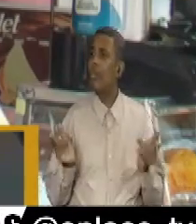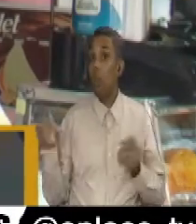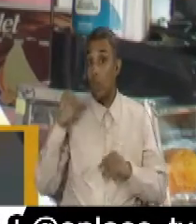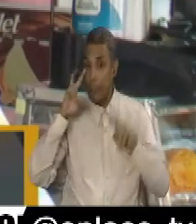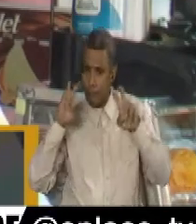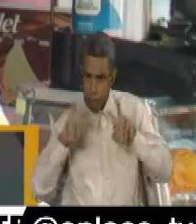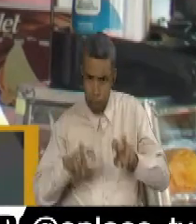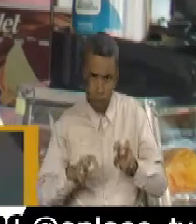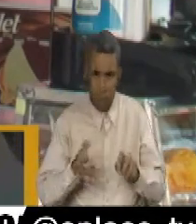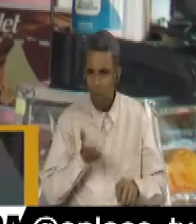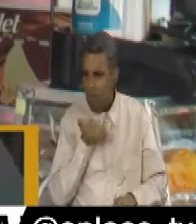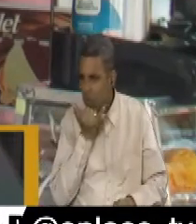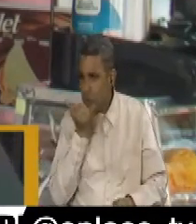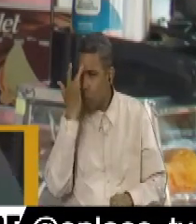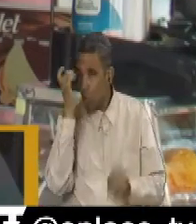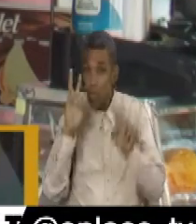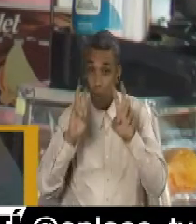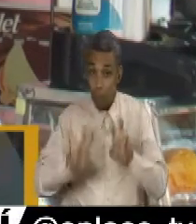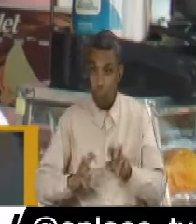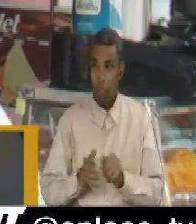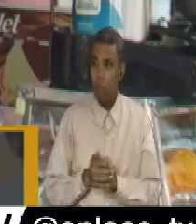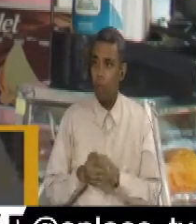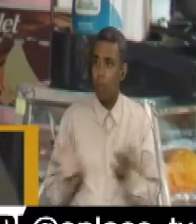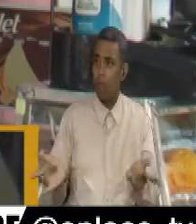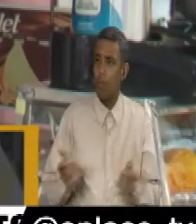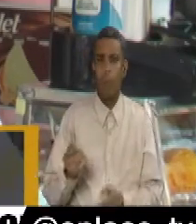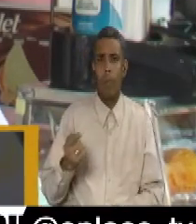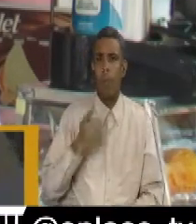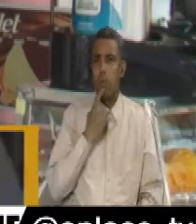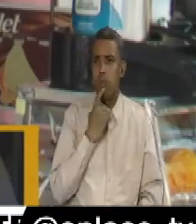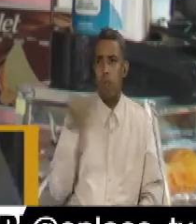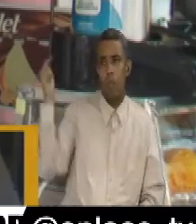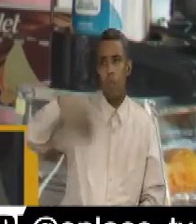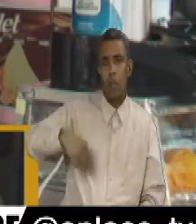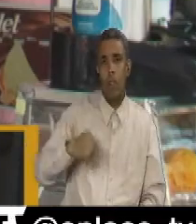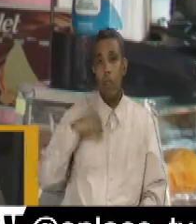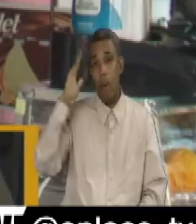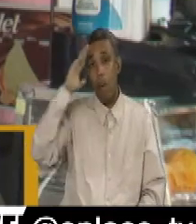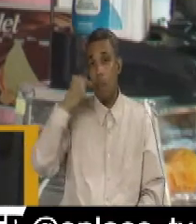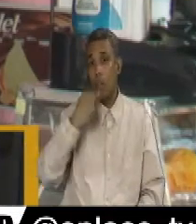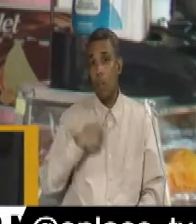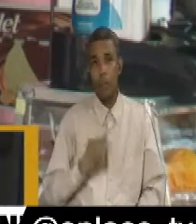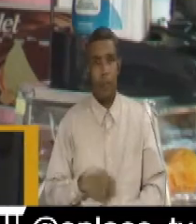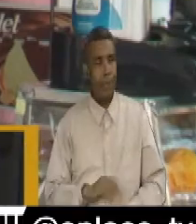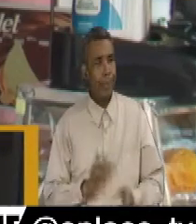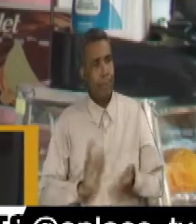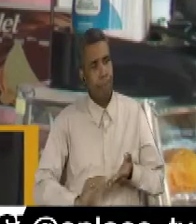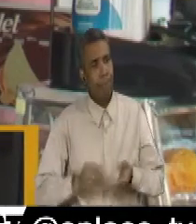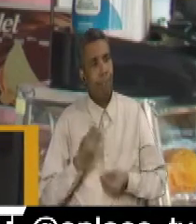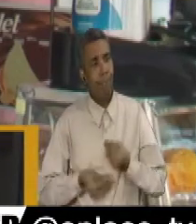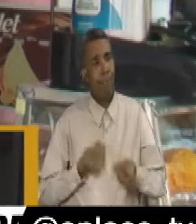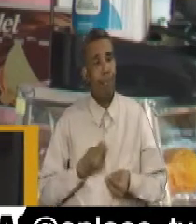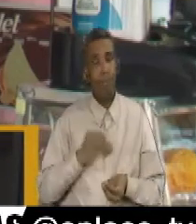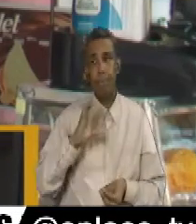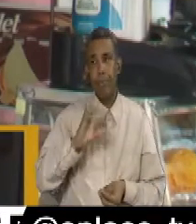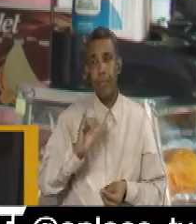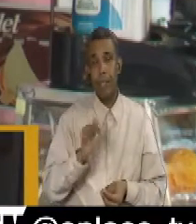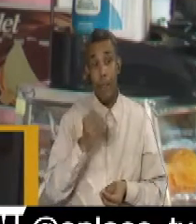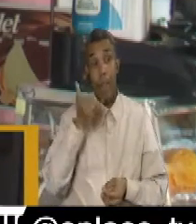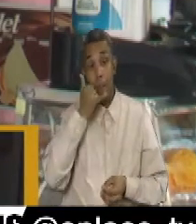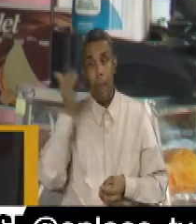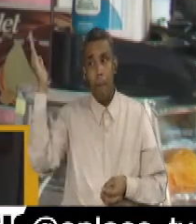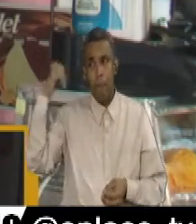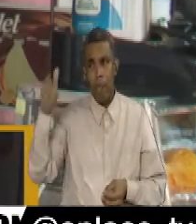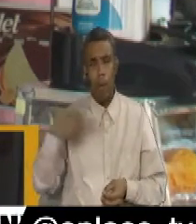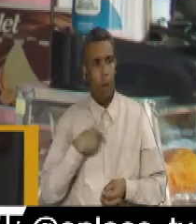encargado de investigar. Entonces no se pudo hacer nada, la policía no puede hacer nada porque ellos dicen, nosotros capturamos los ladrones, los llevamos para allá. Como es